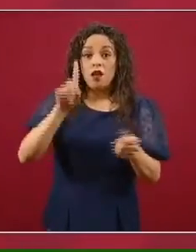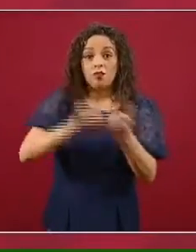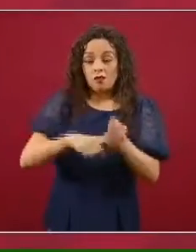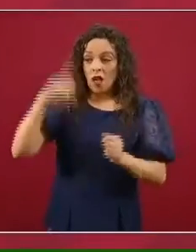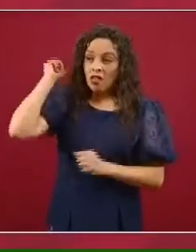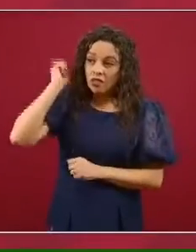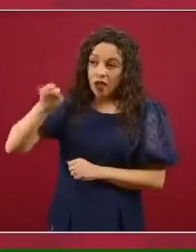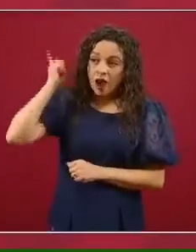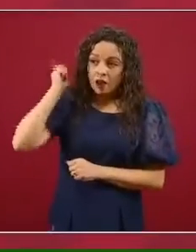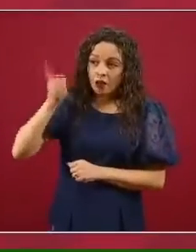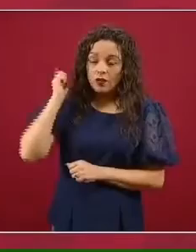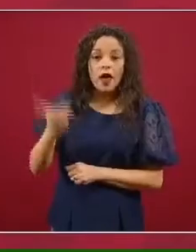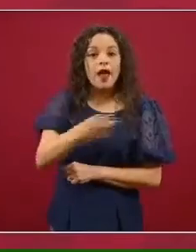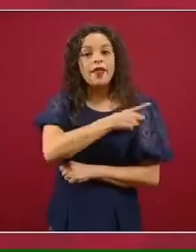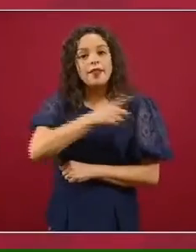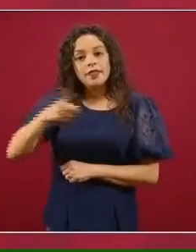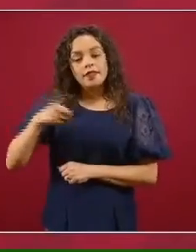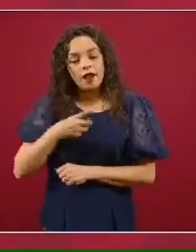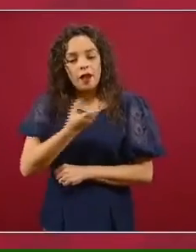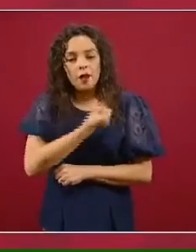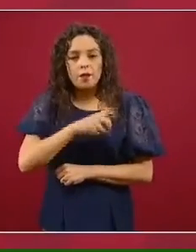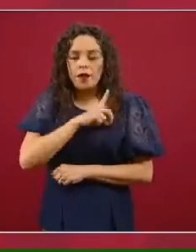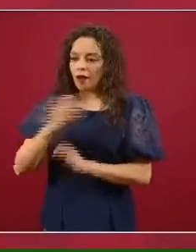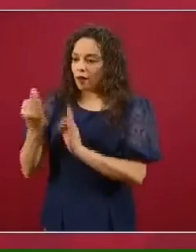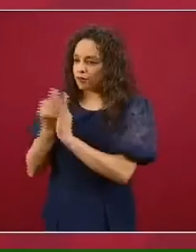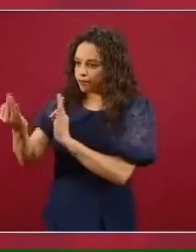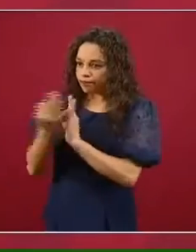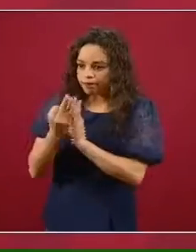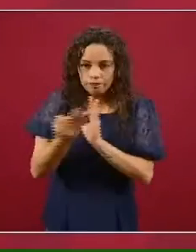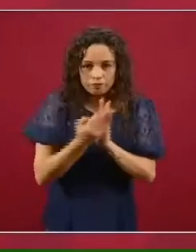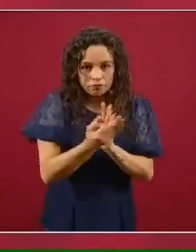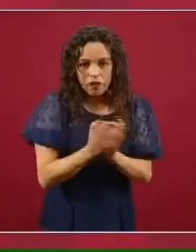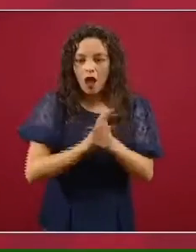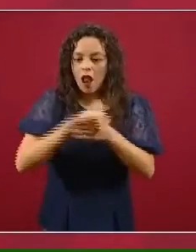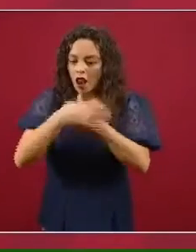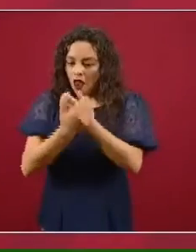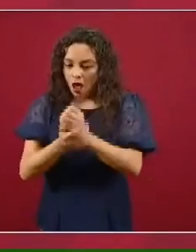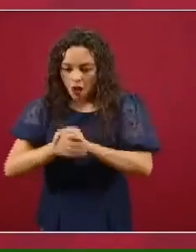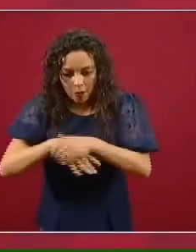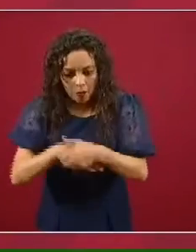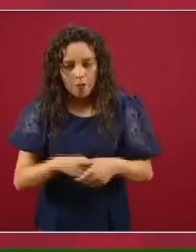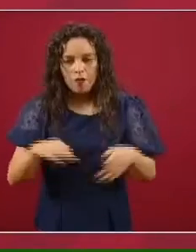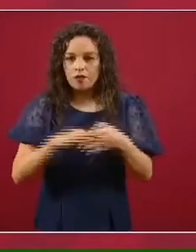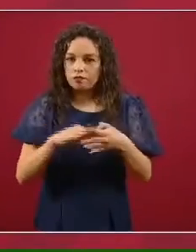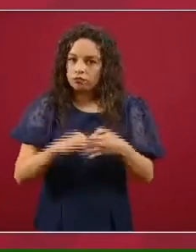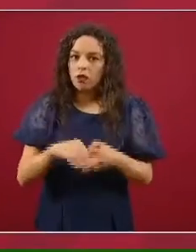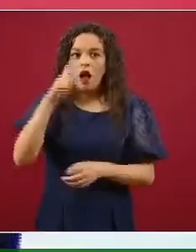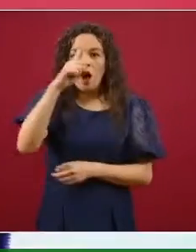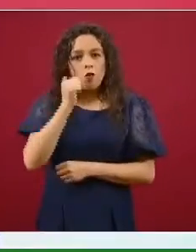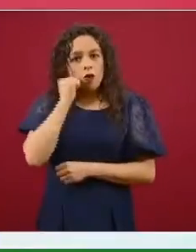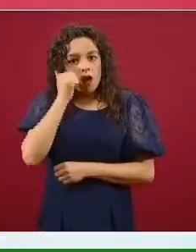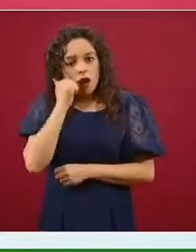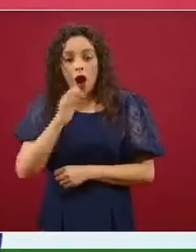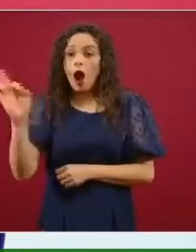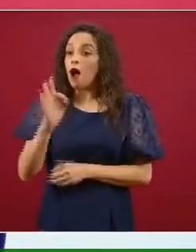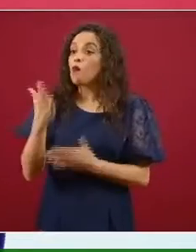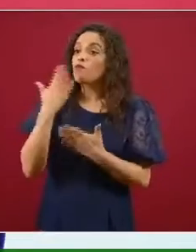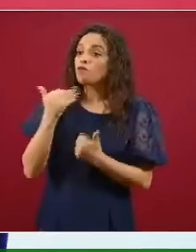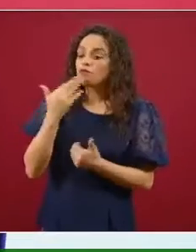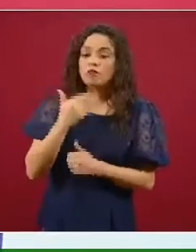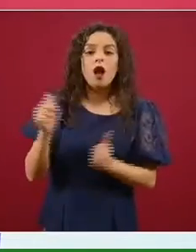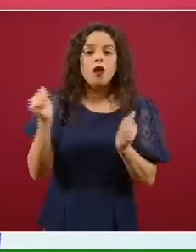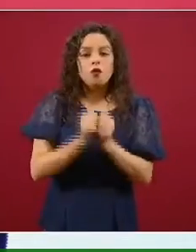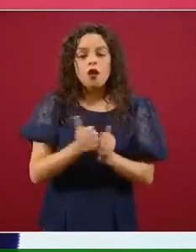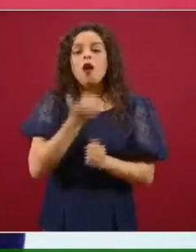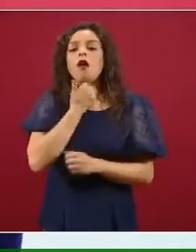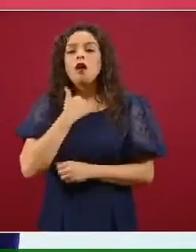Manténganse a sana distancia, lávense continuamente las manos con agua y jabón, si no lo hay, con alcohol gel, protejan su estornudo o su